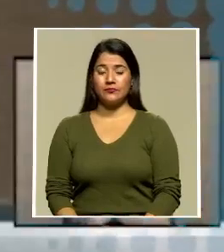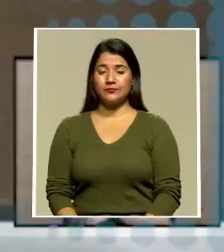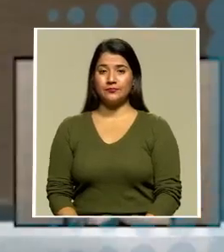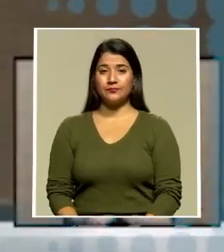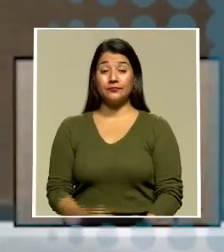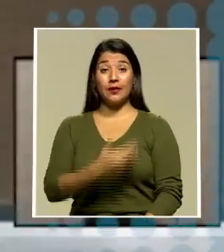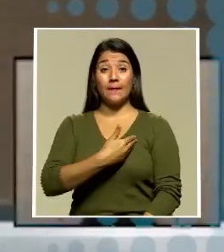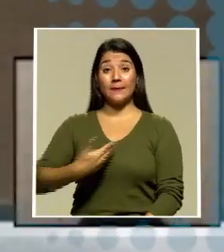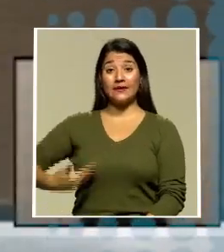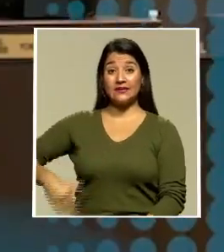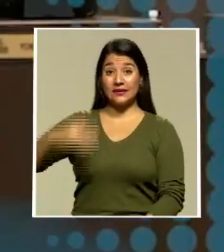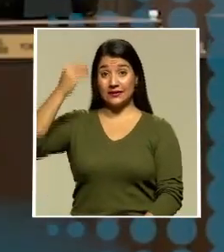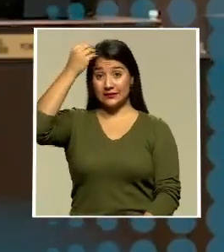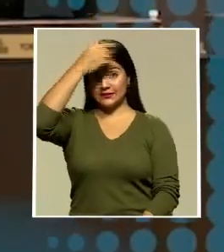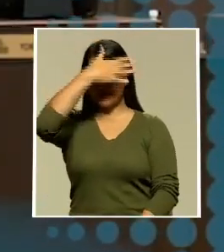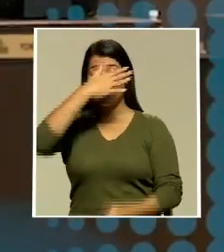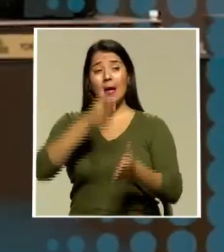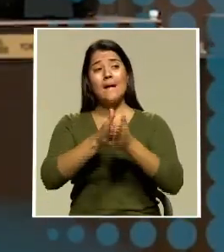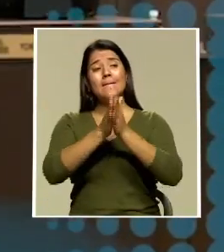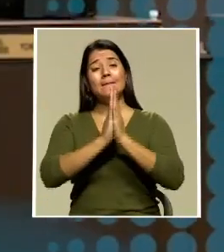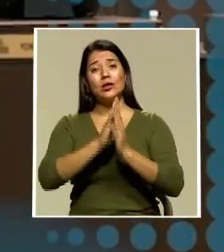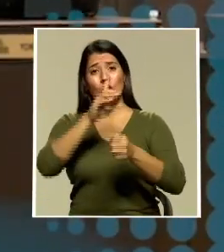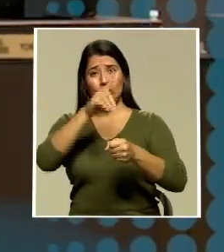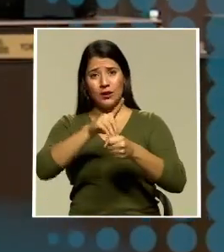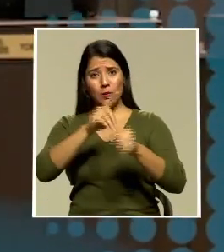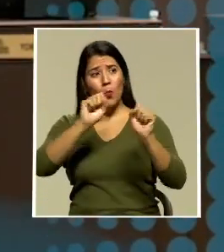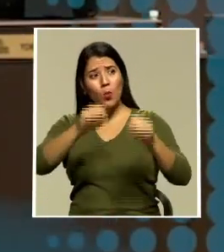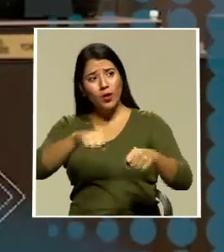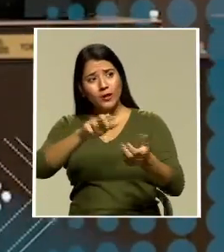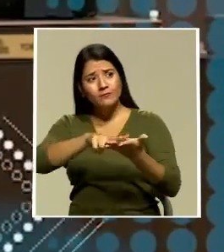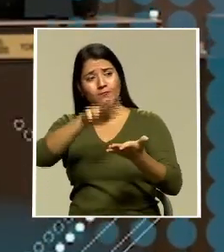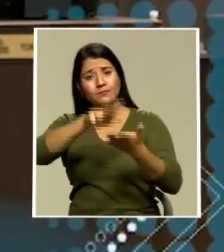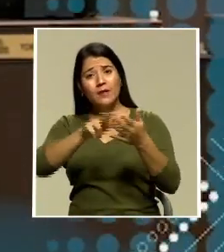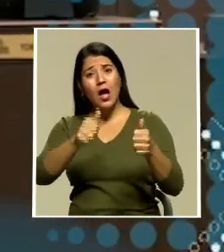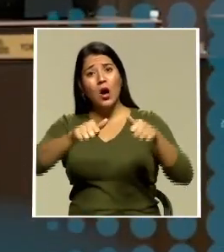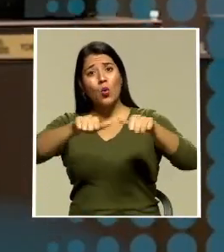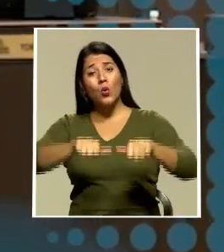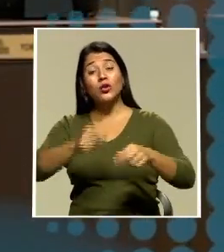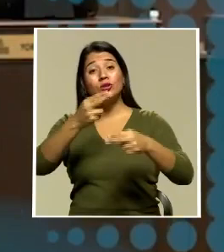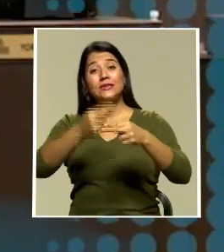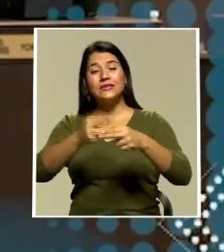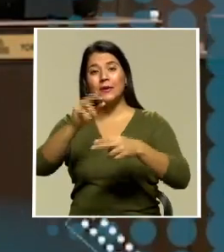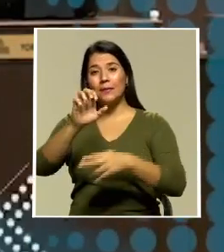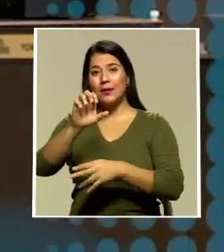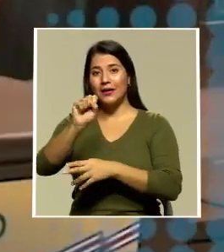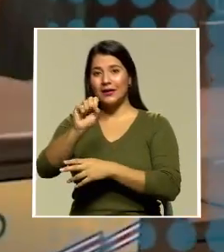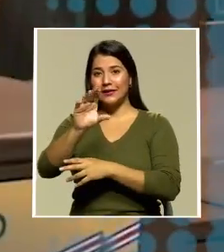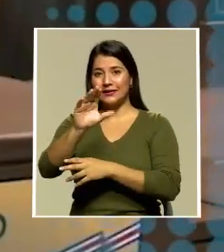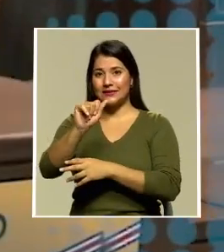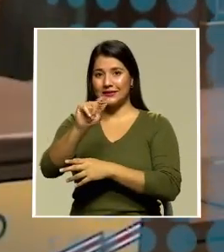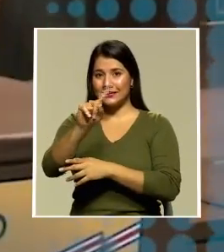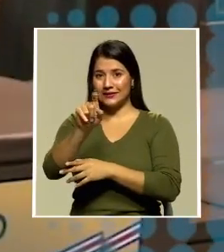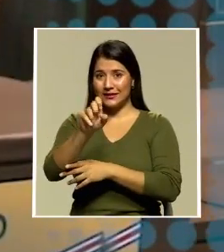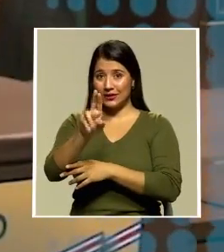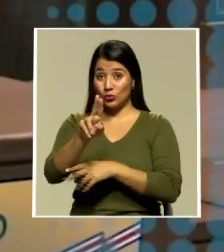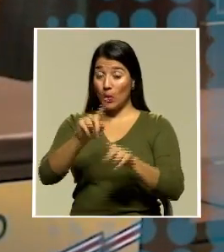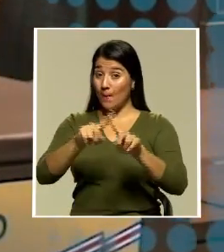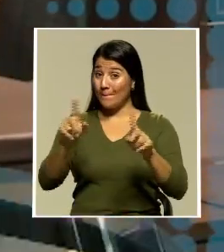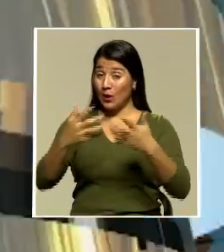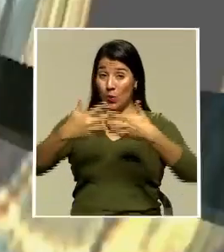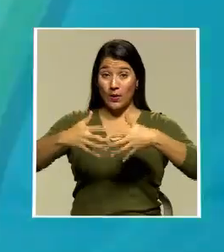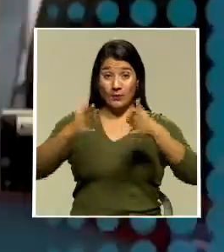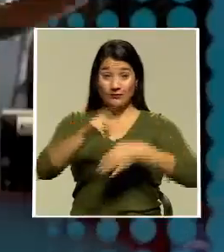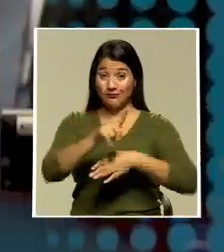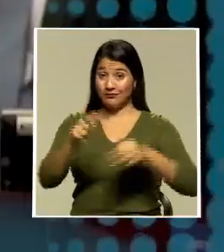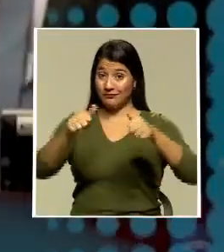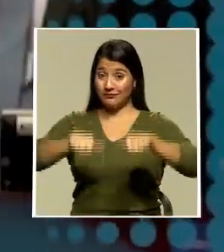El presidente Carlos Alvarado pidió a los diputados ratificar el acuerdo de Escazú, esto a pesar de la oposición de los empresarios.